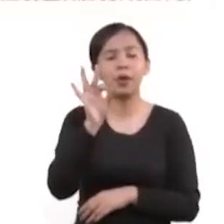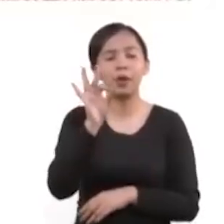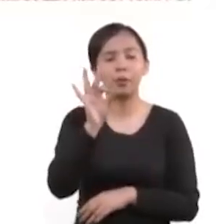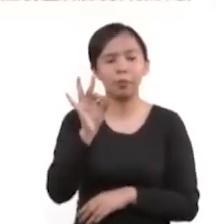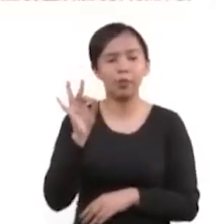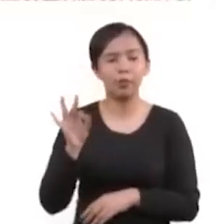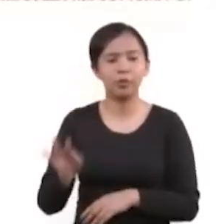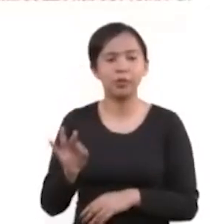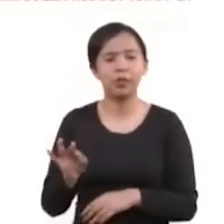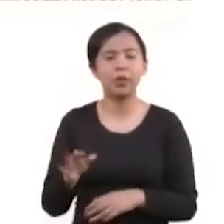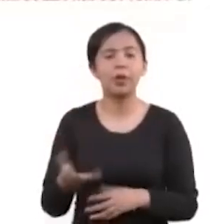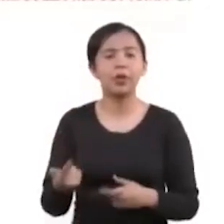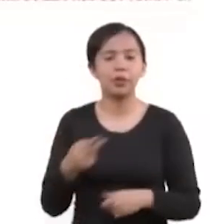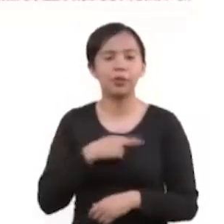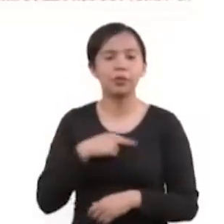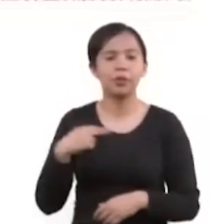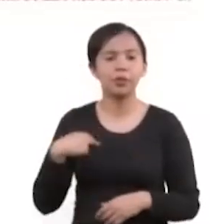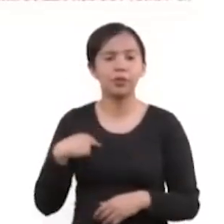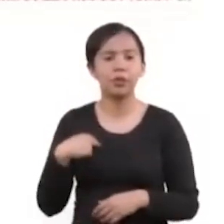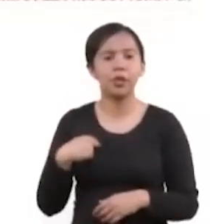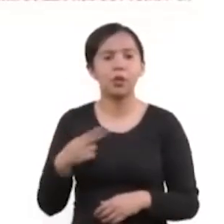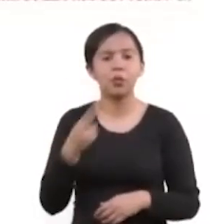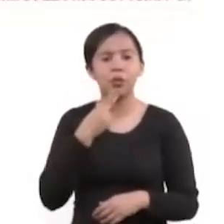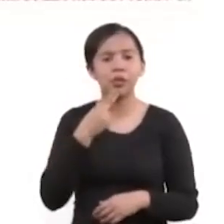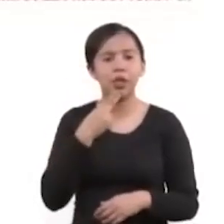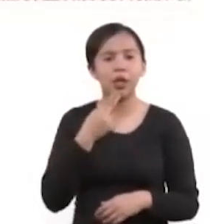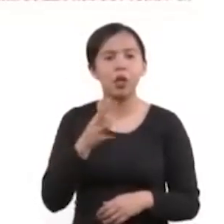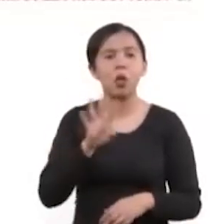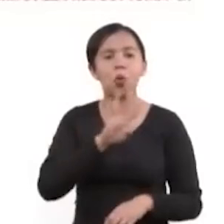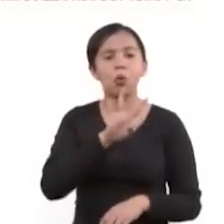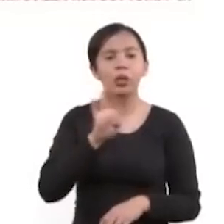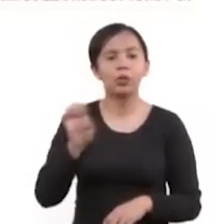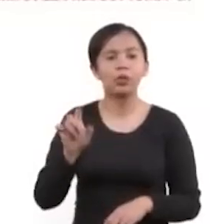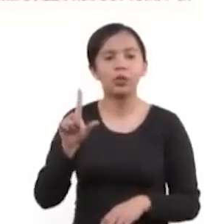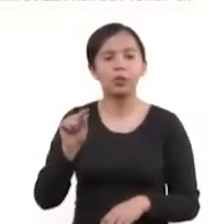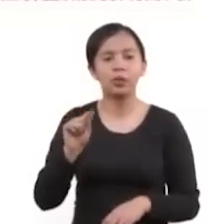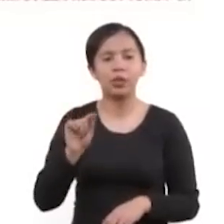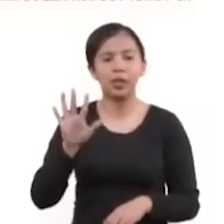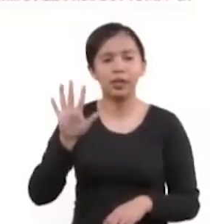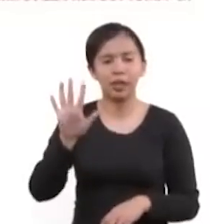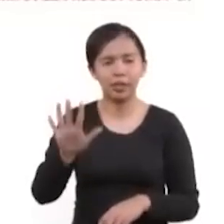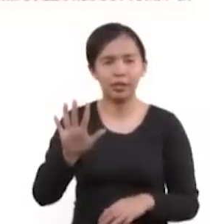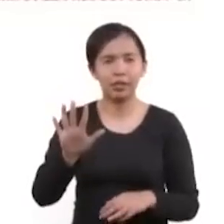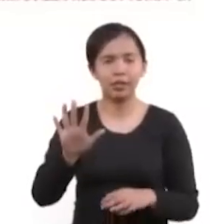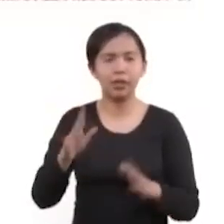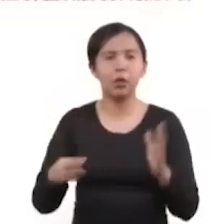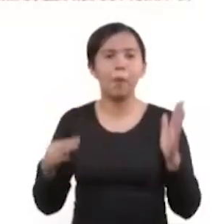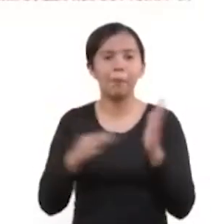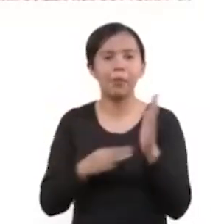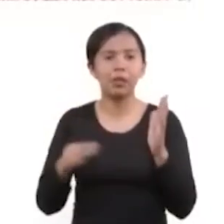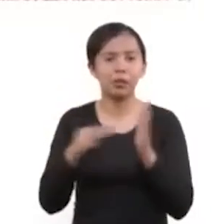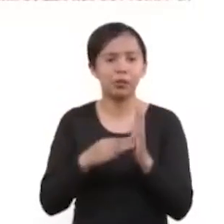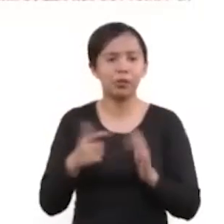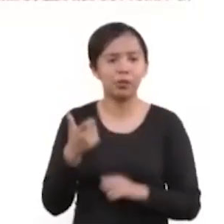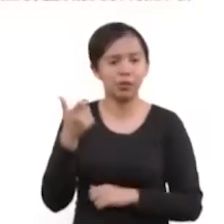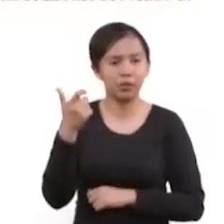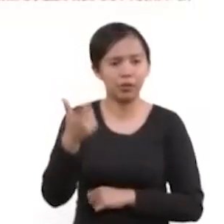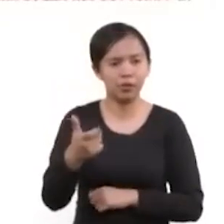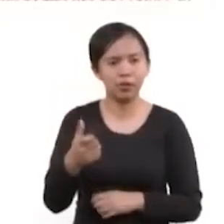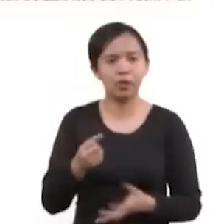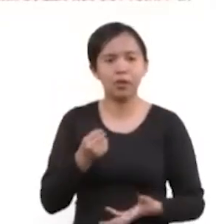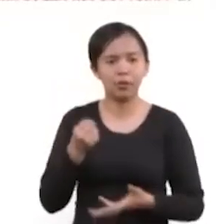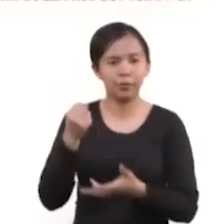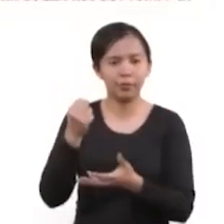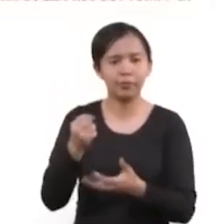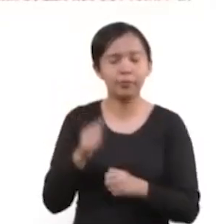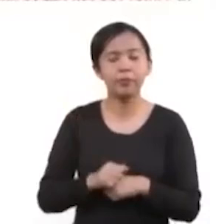total, 475 millones de pesos. Son tres edificios los que se están interviniendo: el edificio terminal, el que